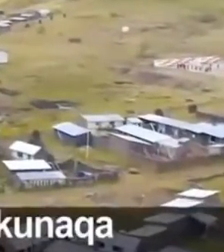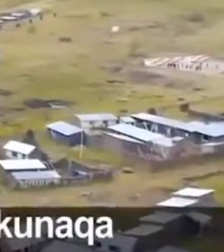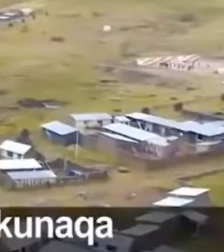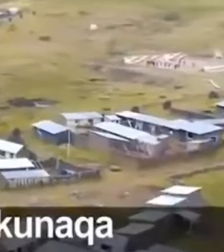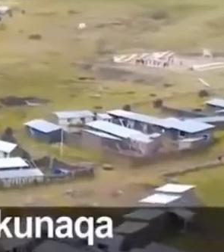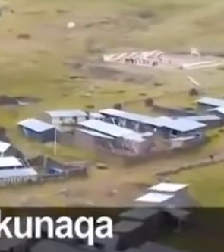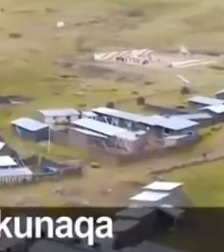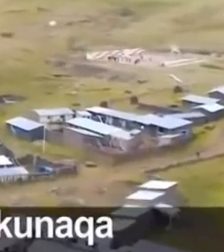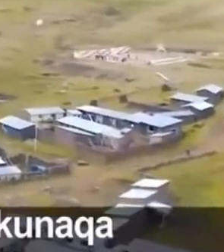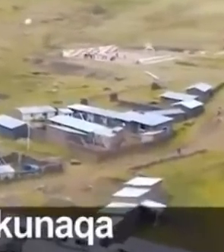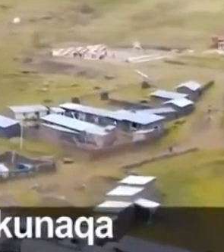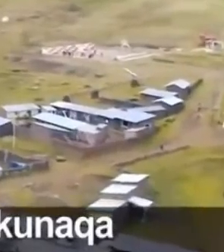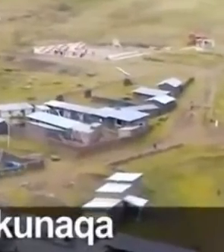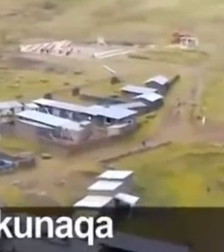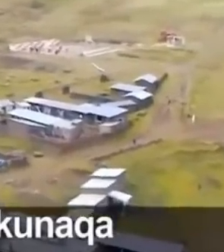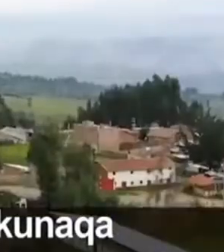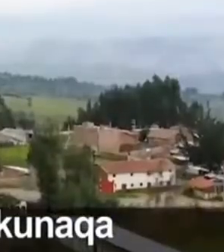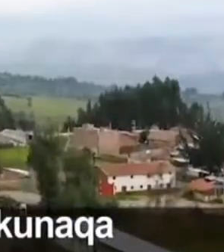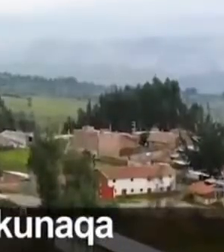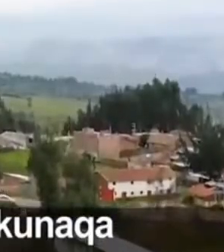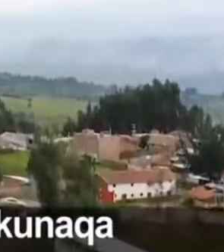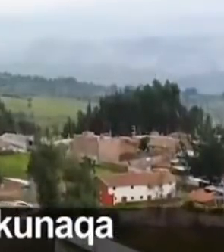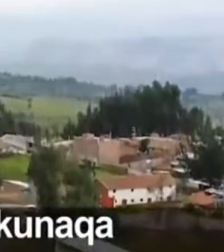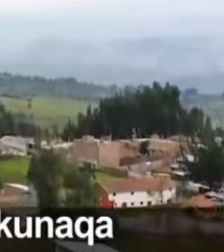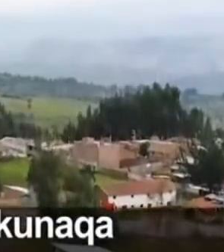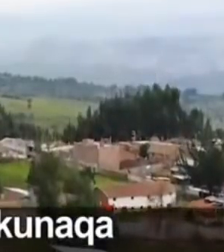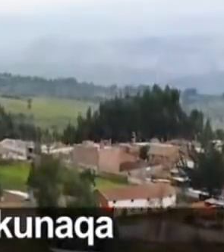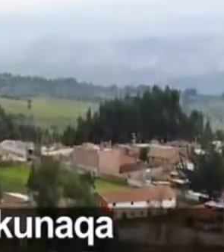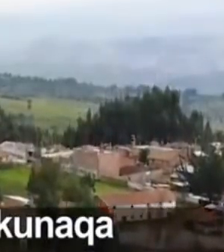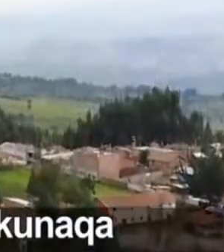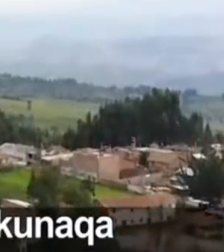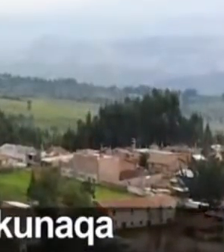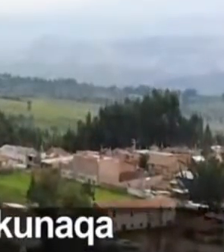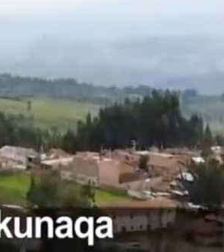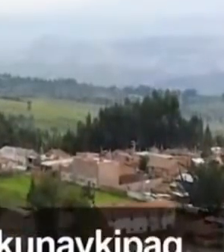Yachasqayki hinam kay antenakunaqa allinpaj kan